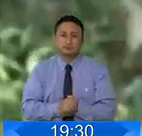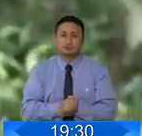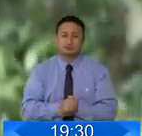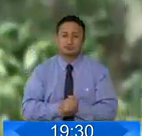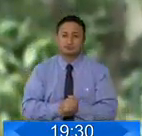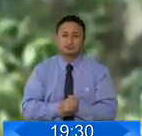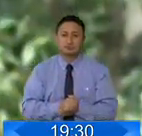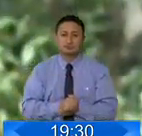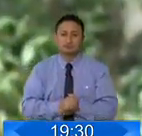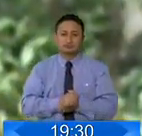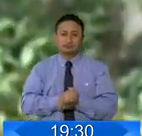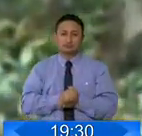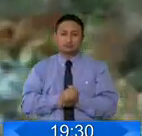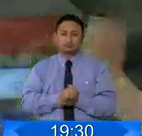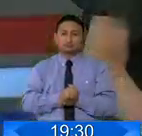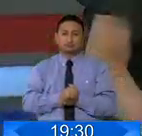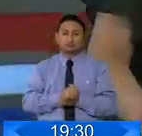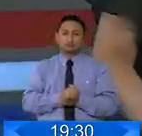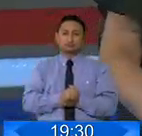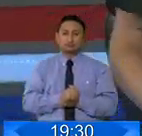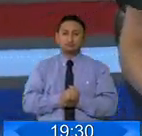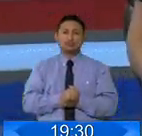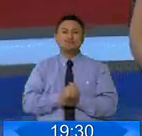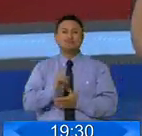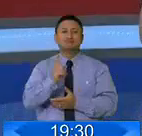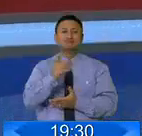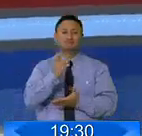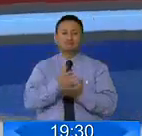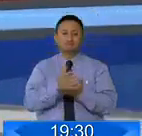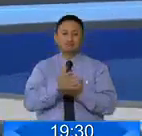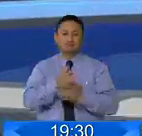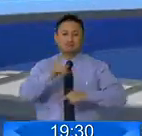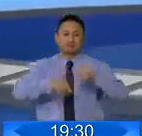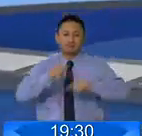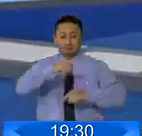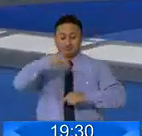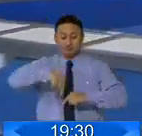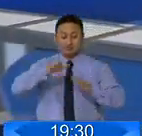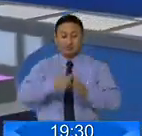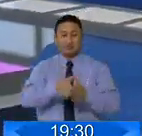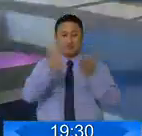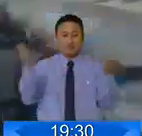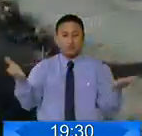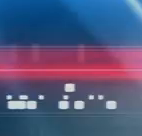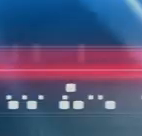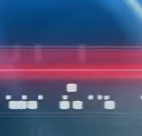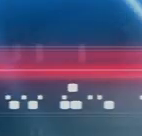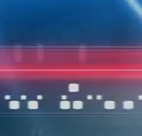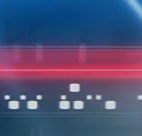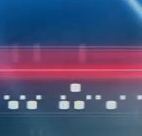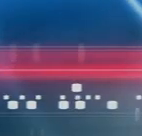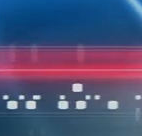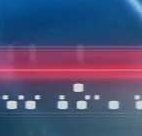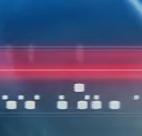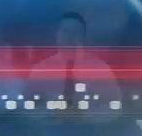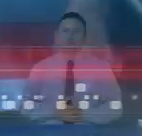informa Miriam Enríquez. Momento de nuestra primera pausa aquí en la emisión estelar del Comercio.